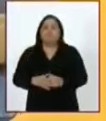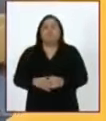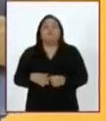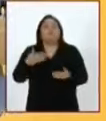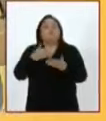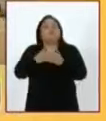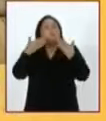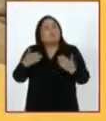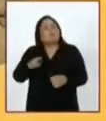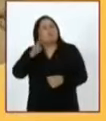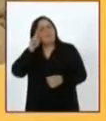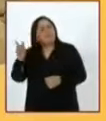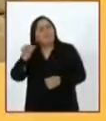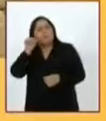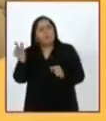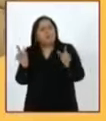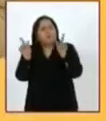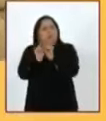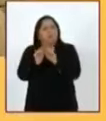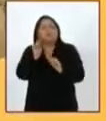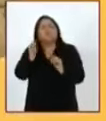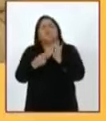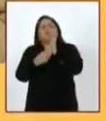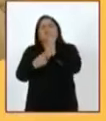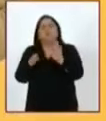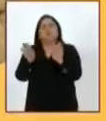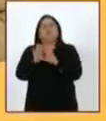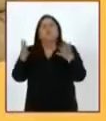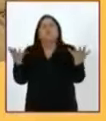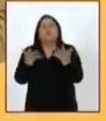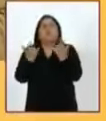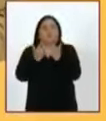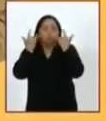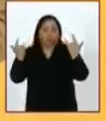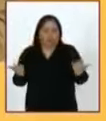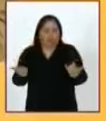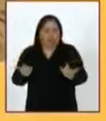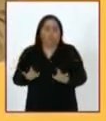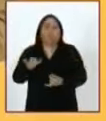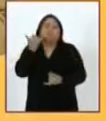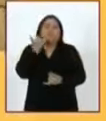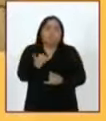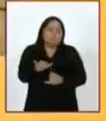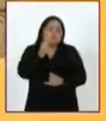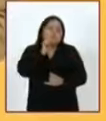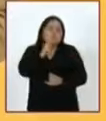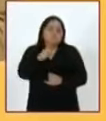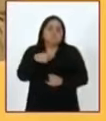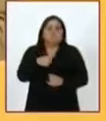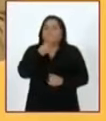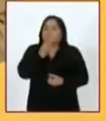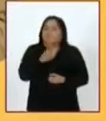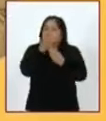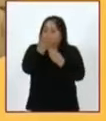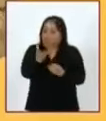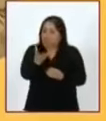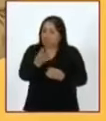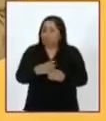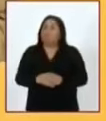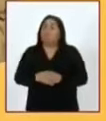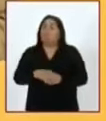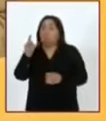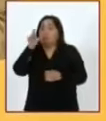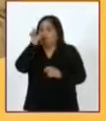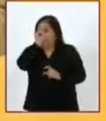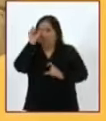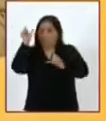continuación, veamos una cápsula que nos muestra cómo hacer una historieta. Y por cierto, ¿les comparto un dato? A los